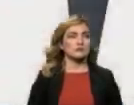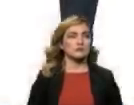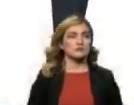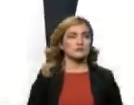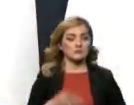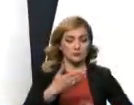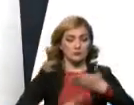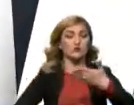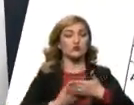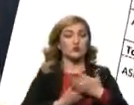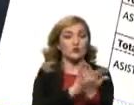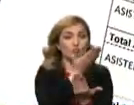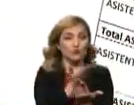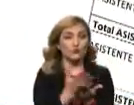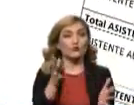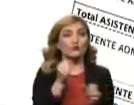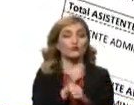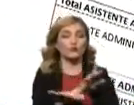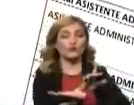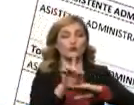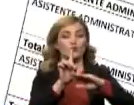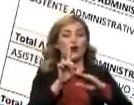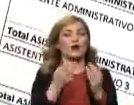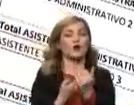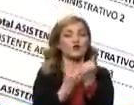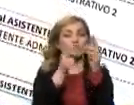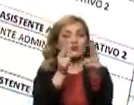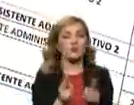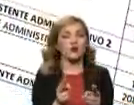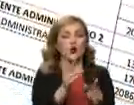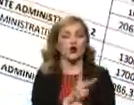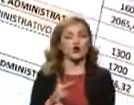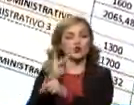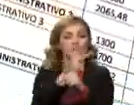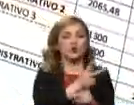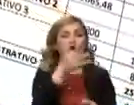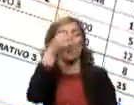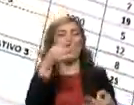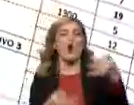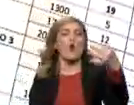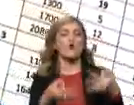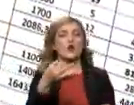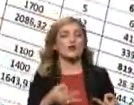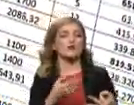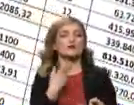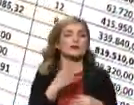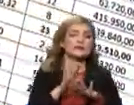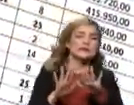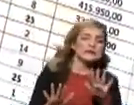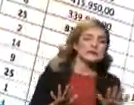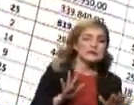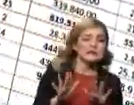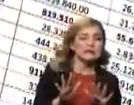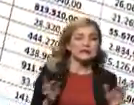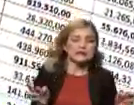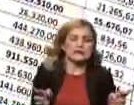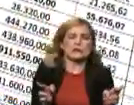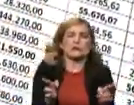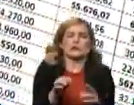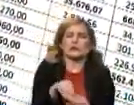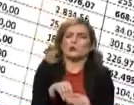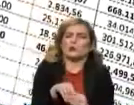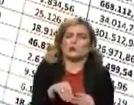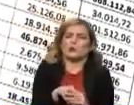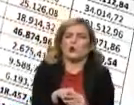Este documento es la propuesta que hace la Dirección de Talento Humano del Consejo de la Judicatura para lo que llama una optimización de recursos